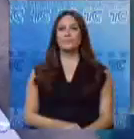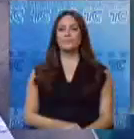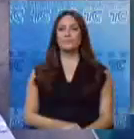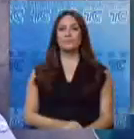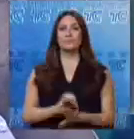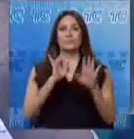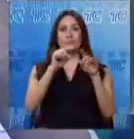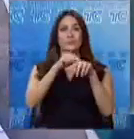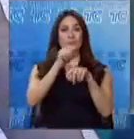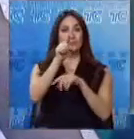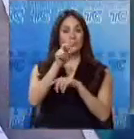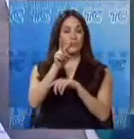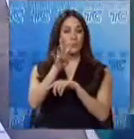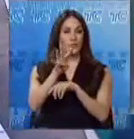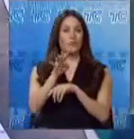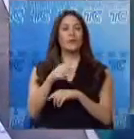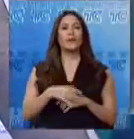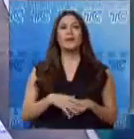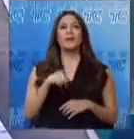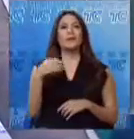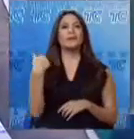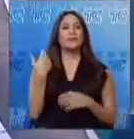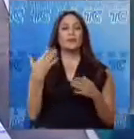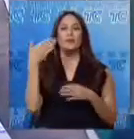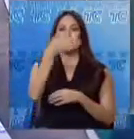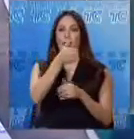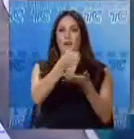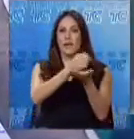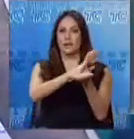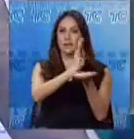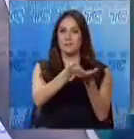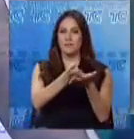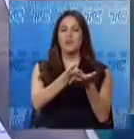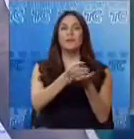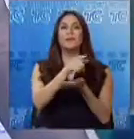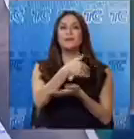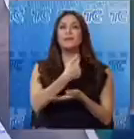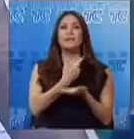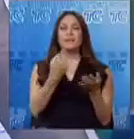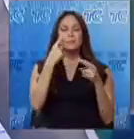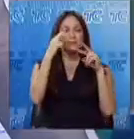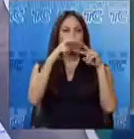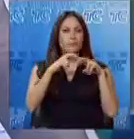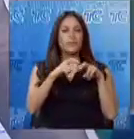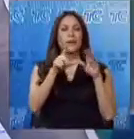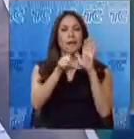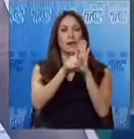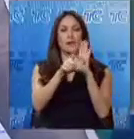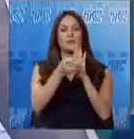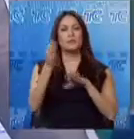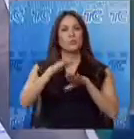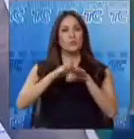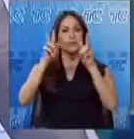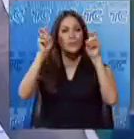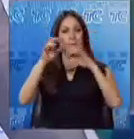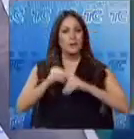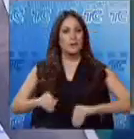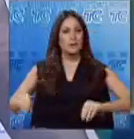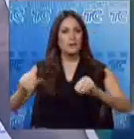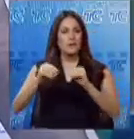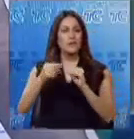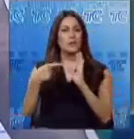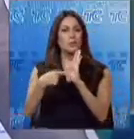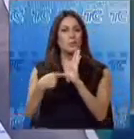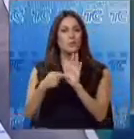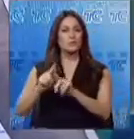El director del SRI, Leonardo Orlando, acudió hasta la Asamblea Nacional para explicar el contenido de la ley contra la especulación de tierras. Dijo que la